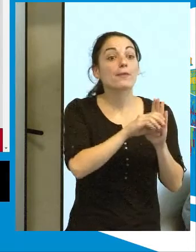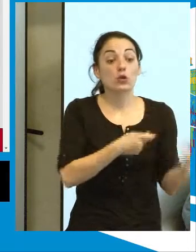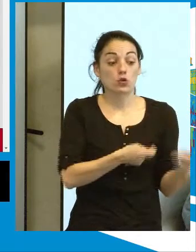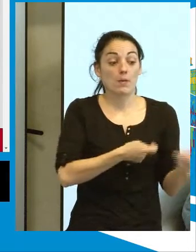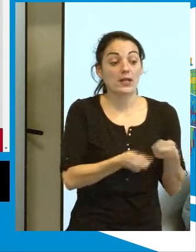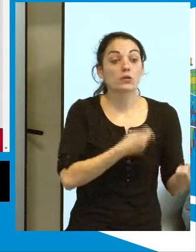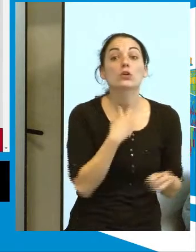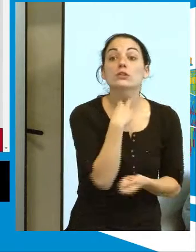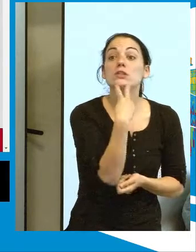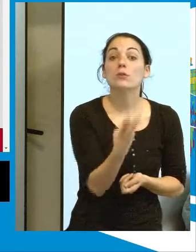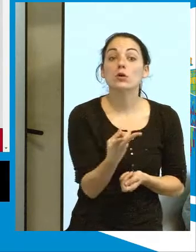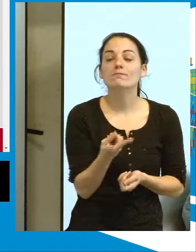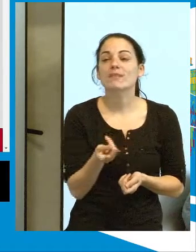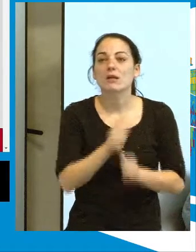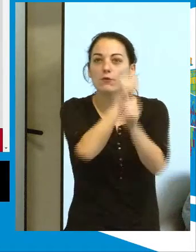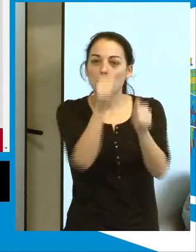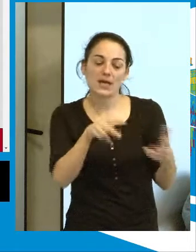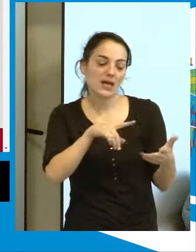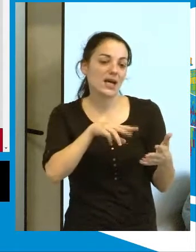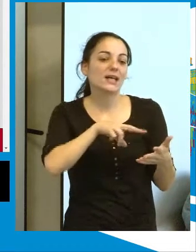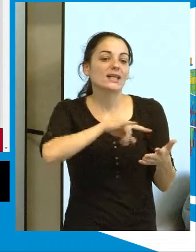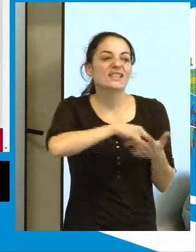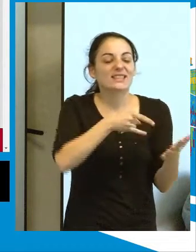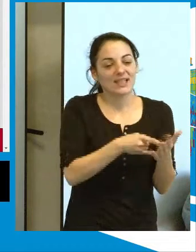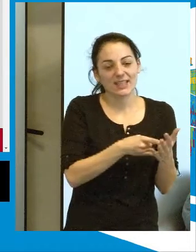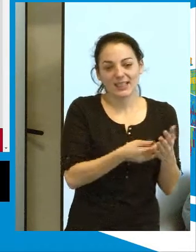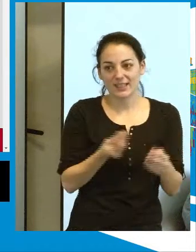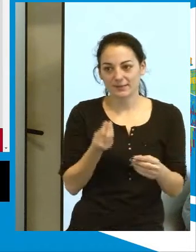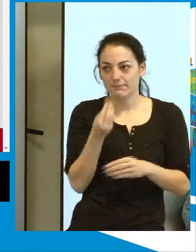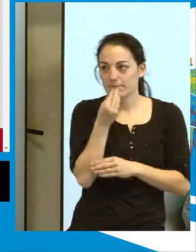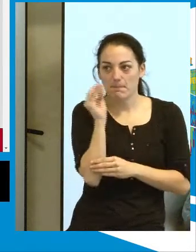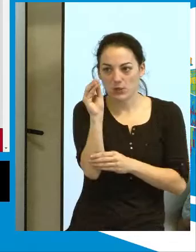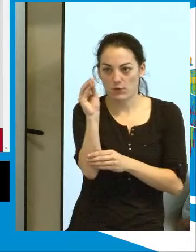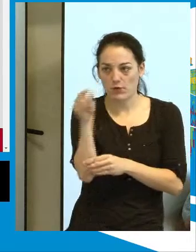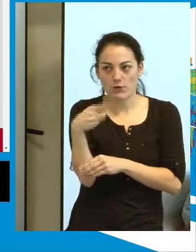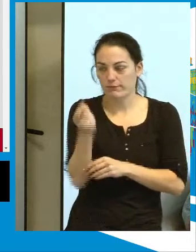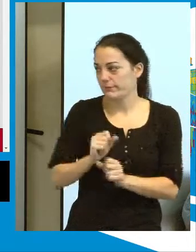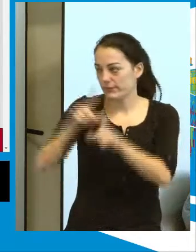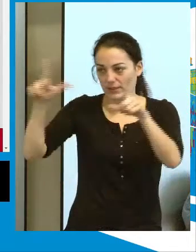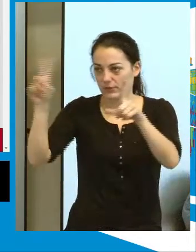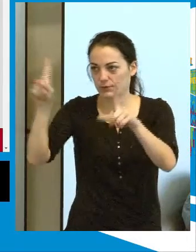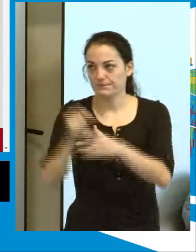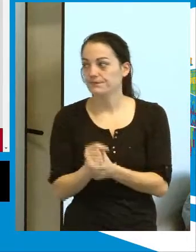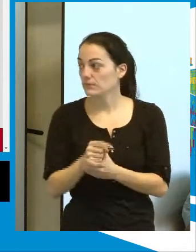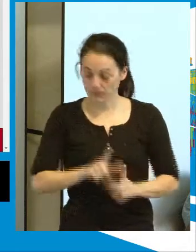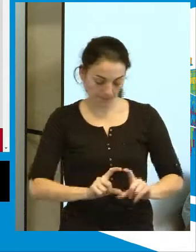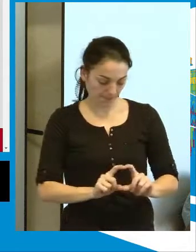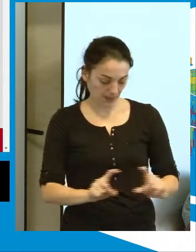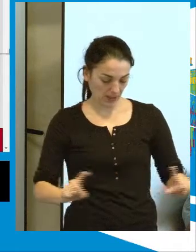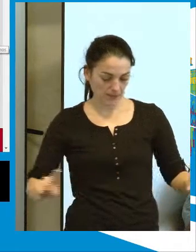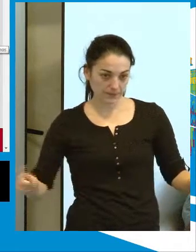tema técnico no hemos podido incorporar el micrófono. Vamos a activarlo, vais a ver que va a aparecer aquí en la parte